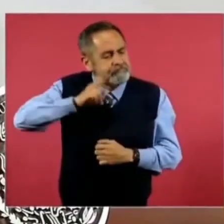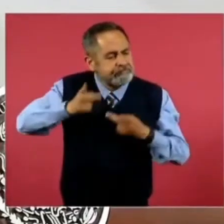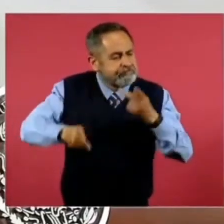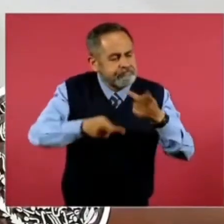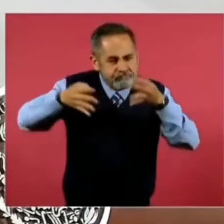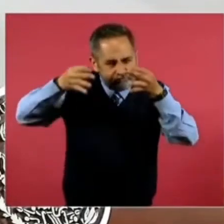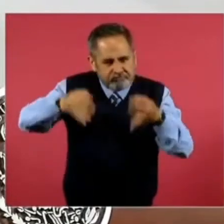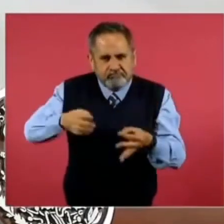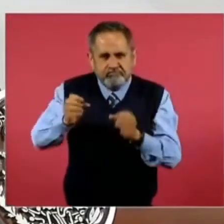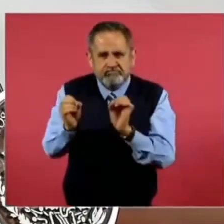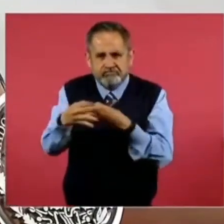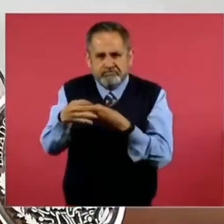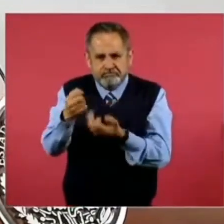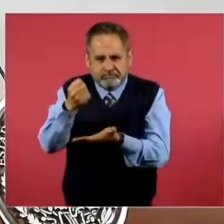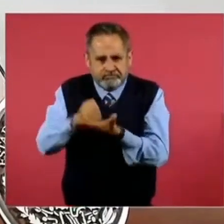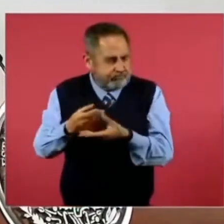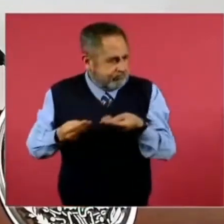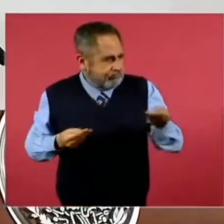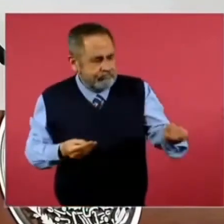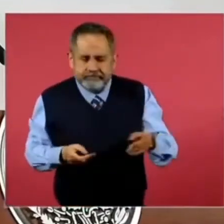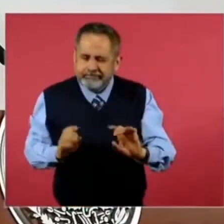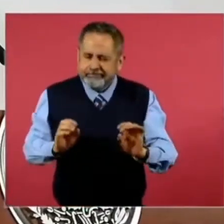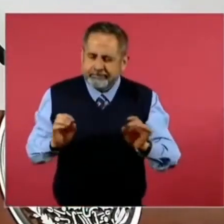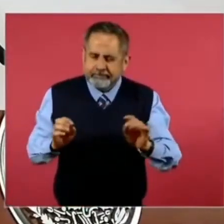formalmente, sino pedirle,